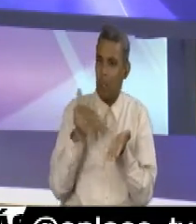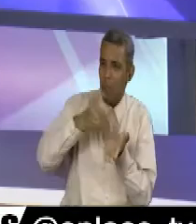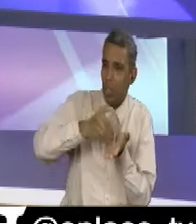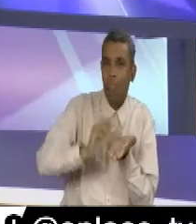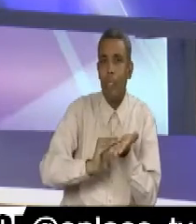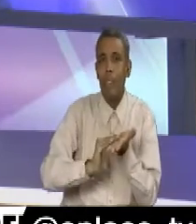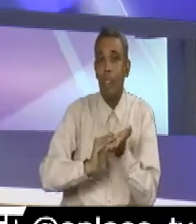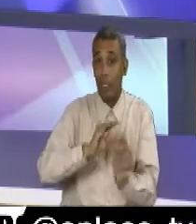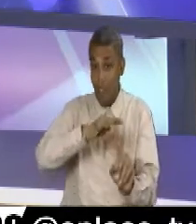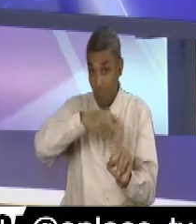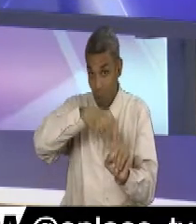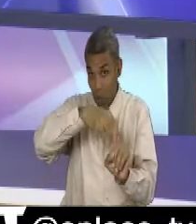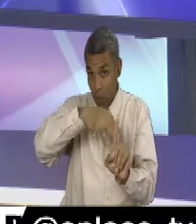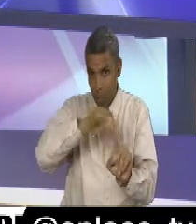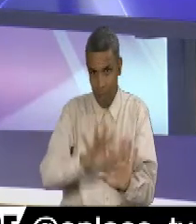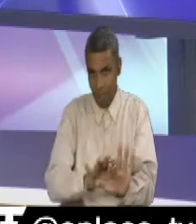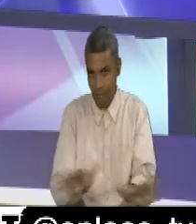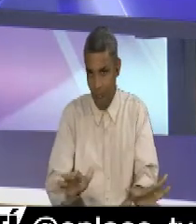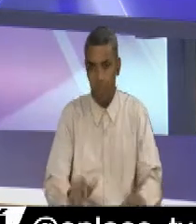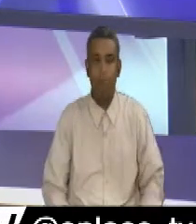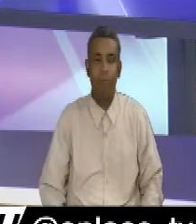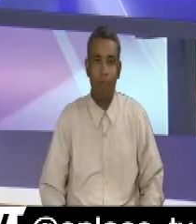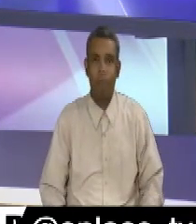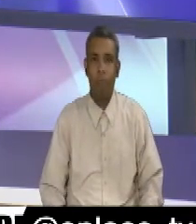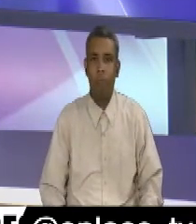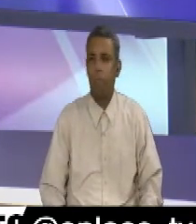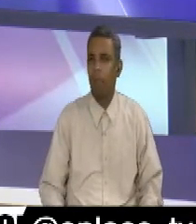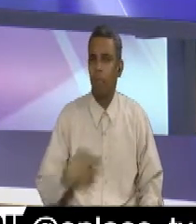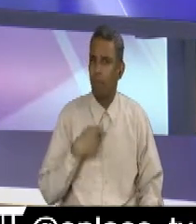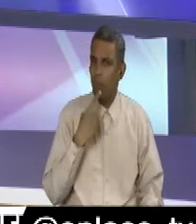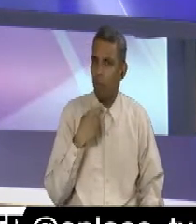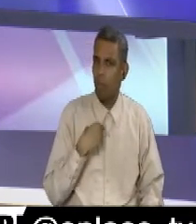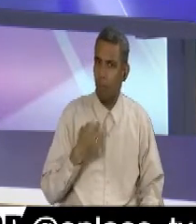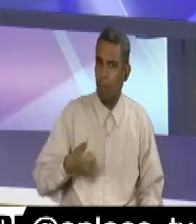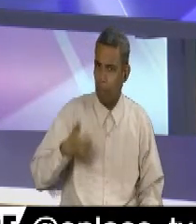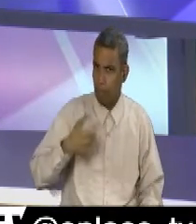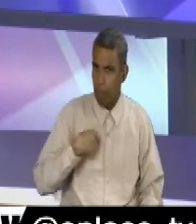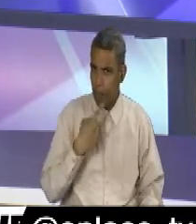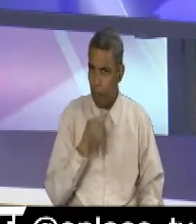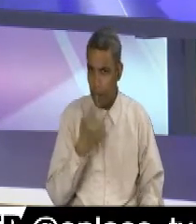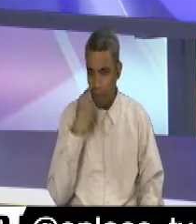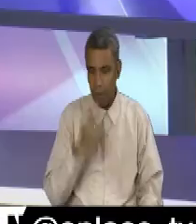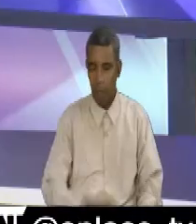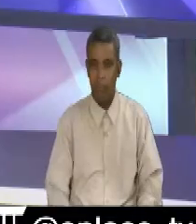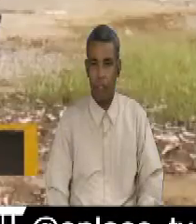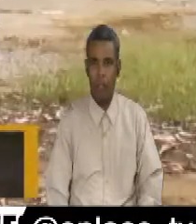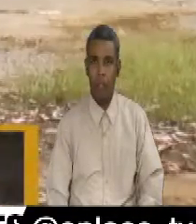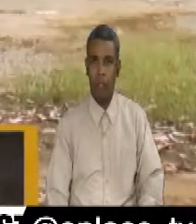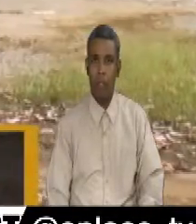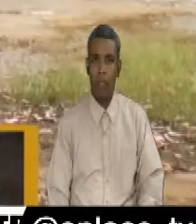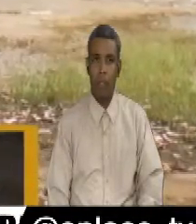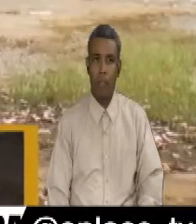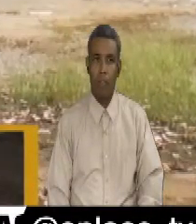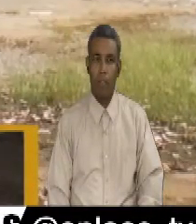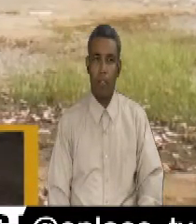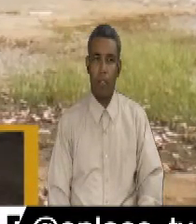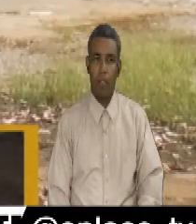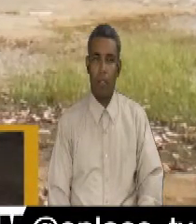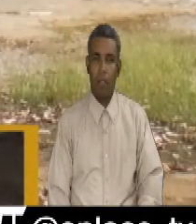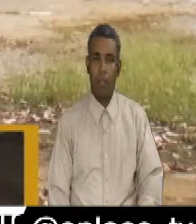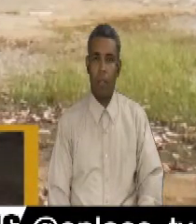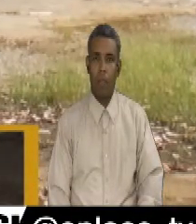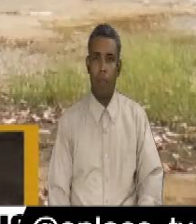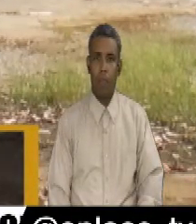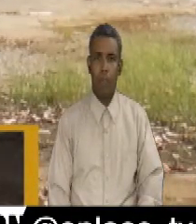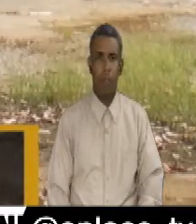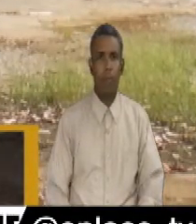4 meses deben estar terminadas estas labores, aseguran directivos de este centro asistencial. Luego de 18 meses de estar suspendidas